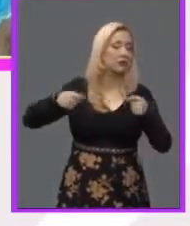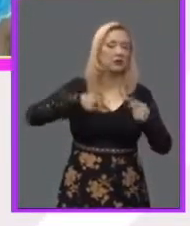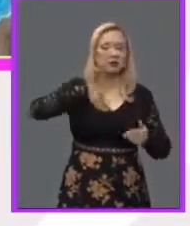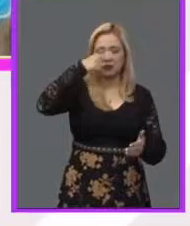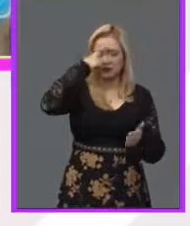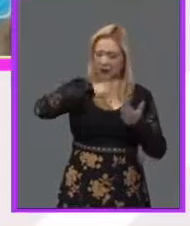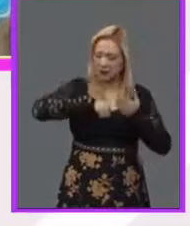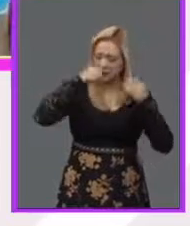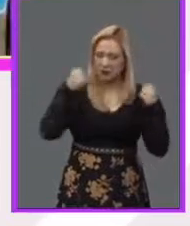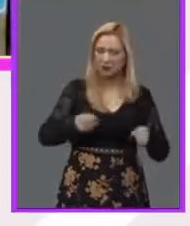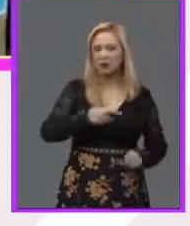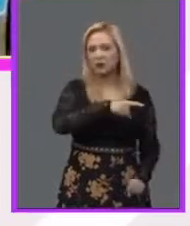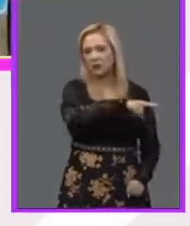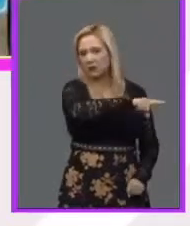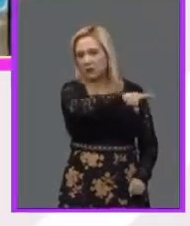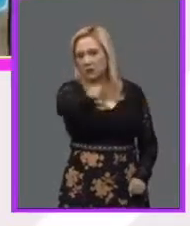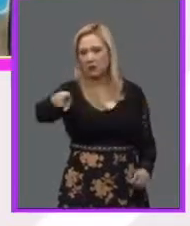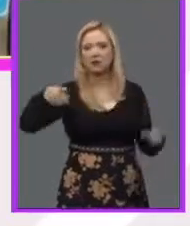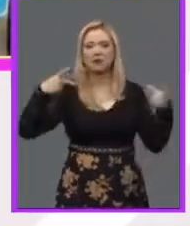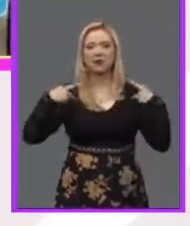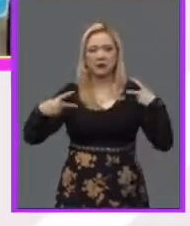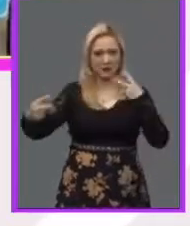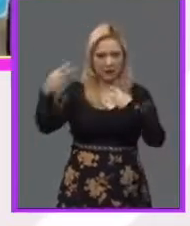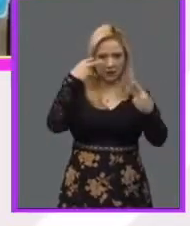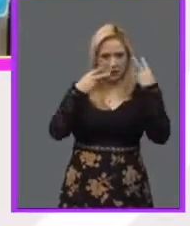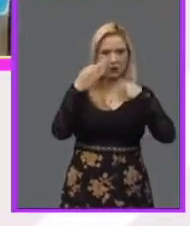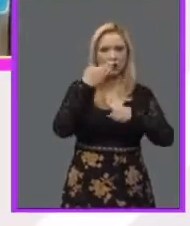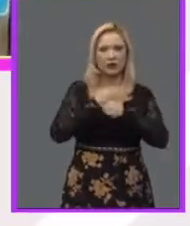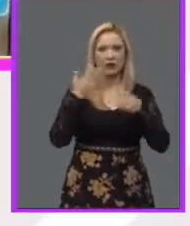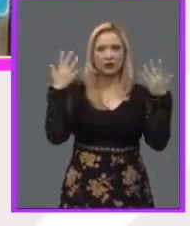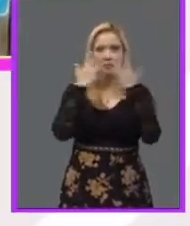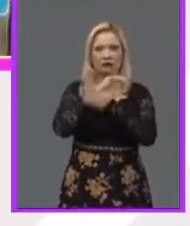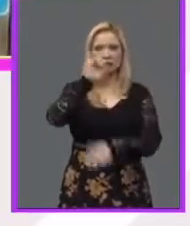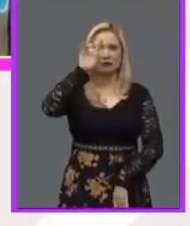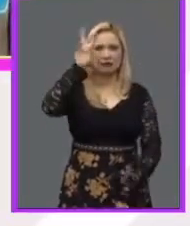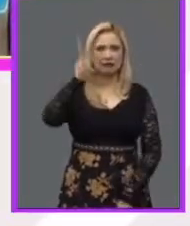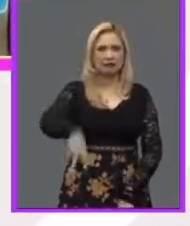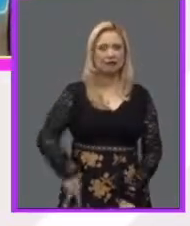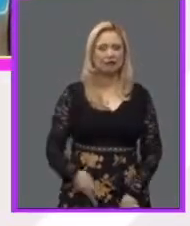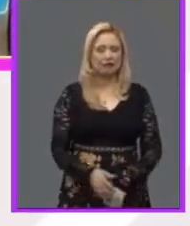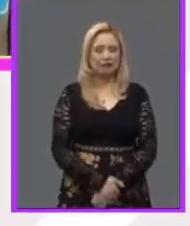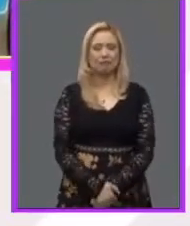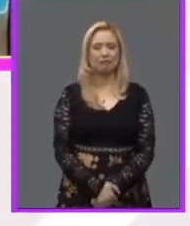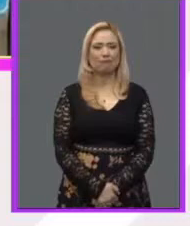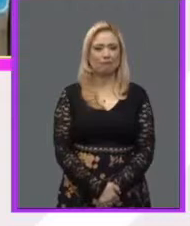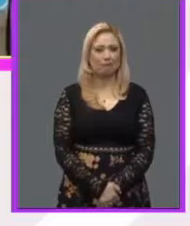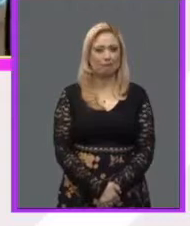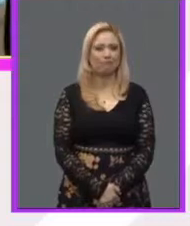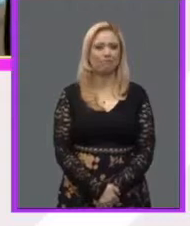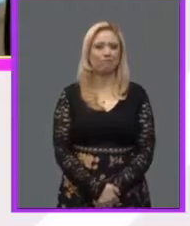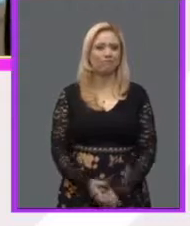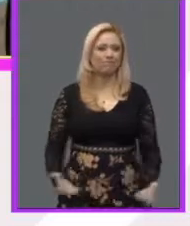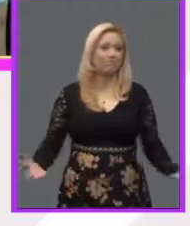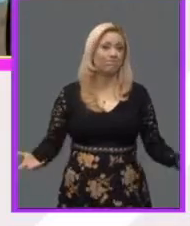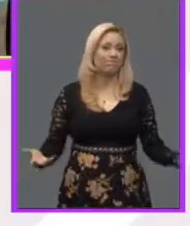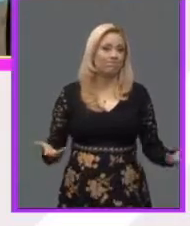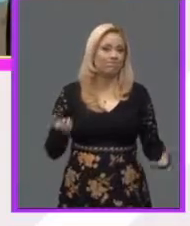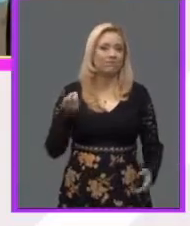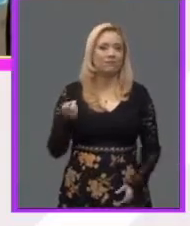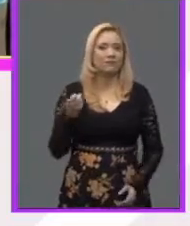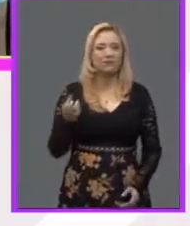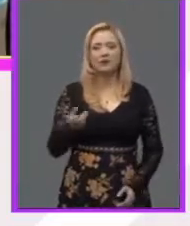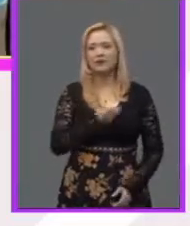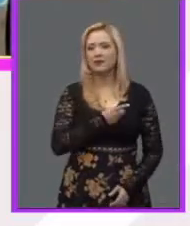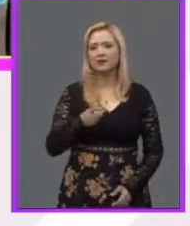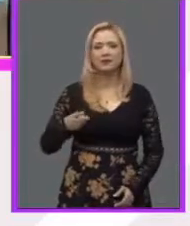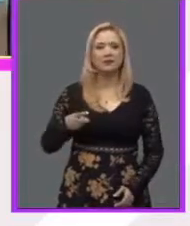que tu audiencia lo sabe y que estará de mal lo que voy a decir, pero creo que también hay que recordar eso. O sea, hay veces que estas cosas